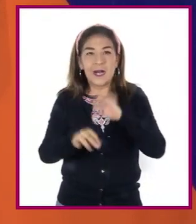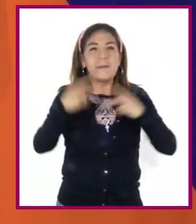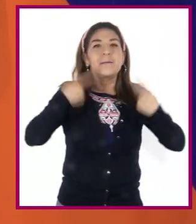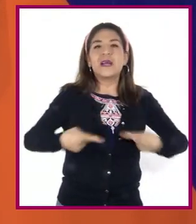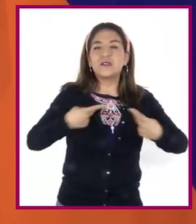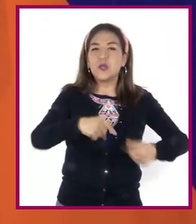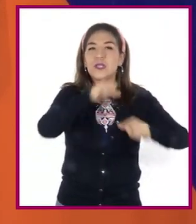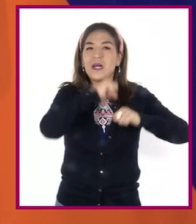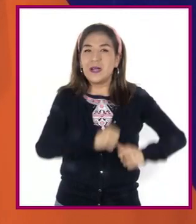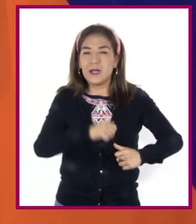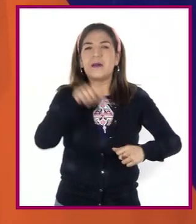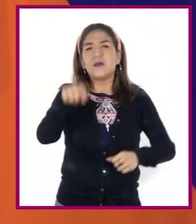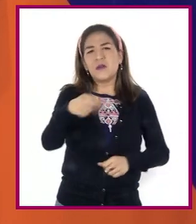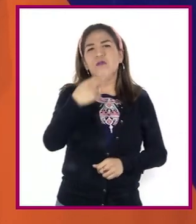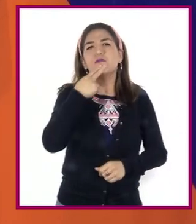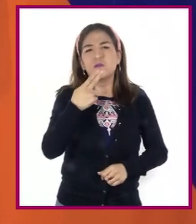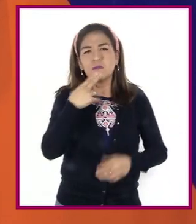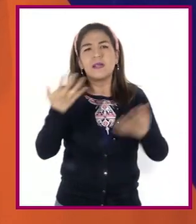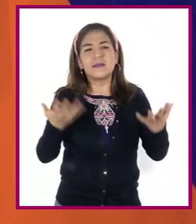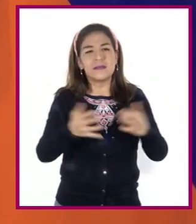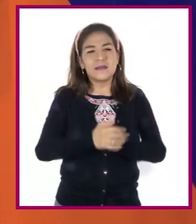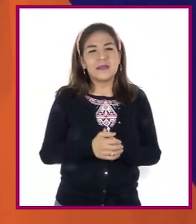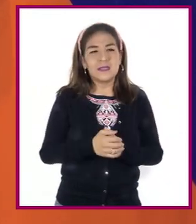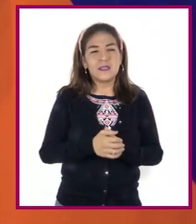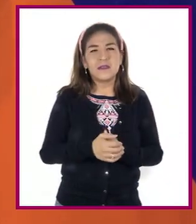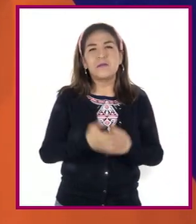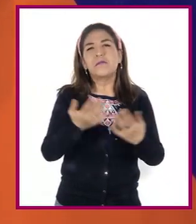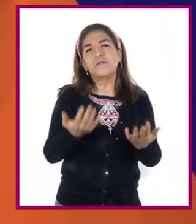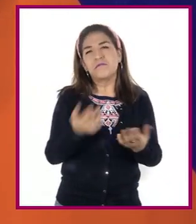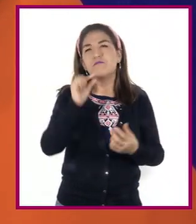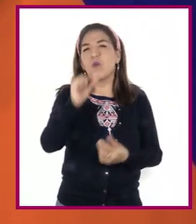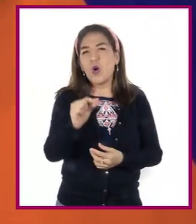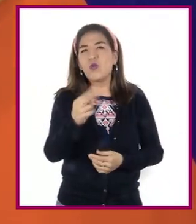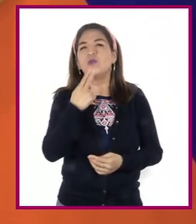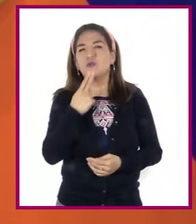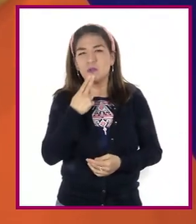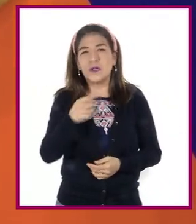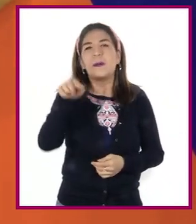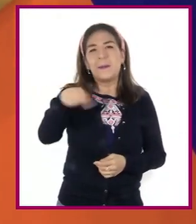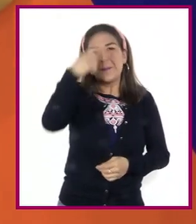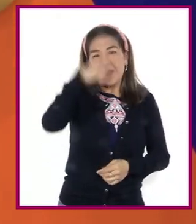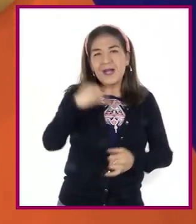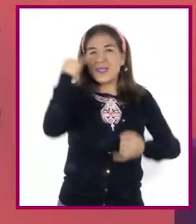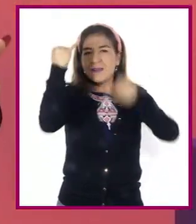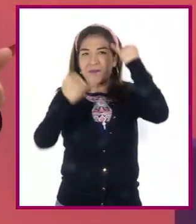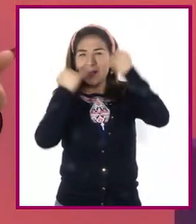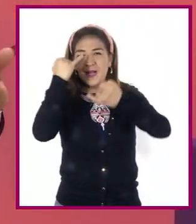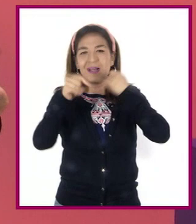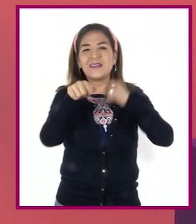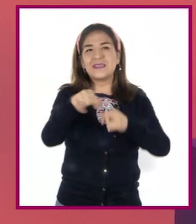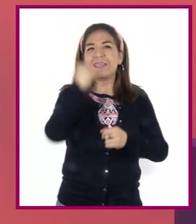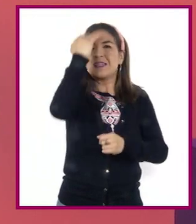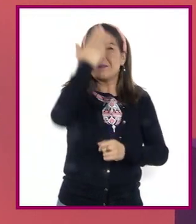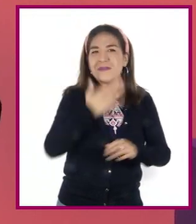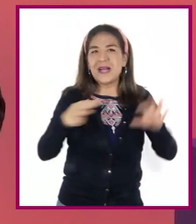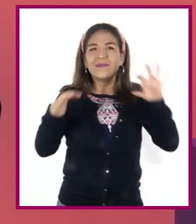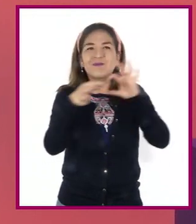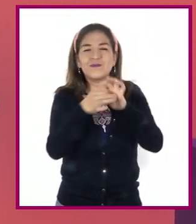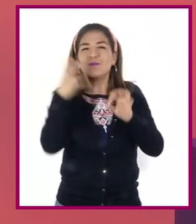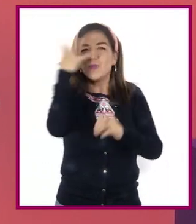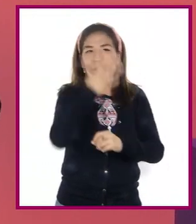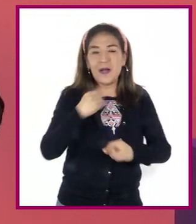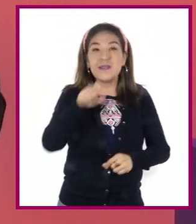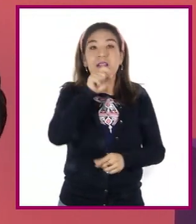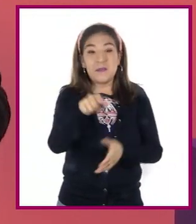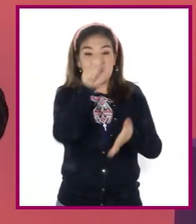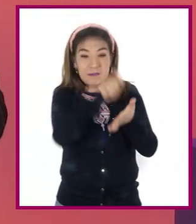autora, pues puede utilizar términos poco usuales para ayudarnos a construir una imagen vívida. Y sobre todo, que la